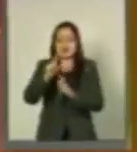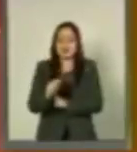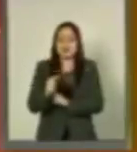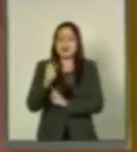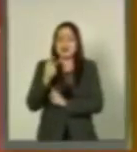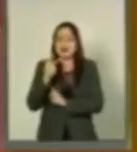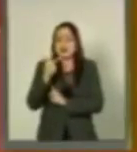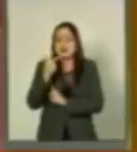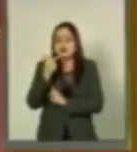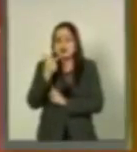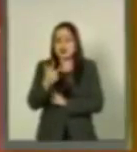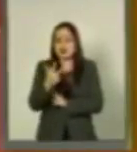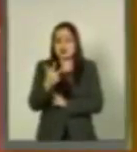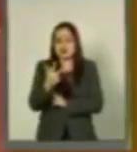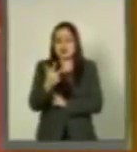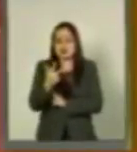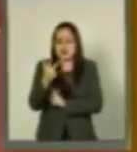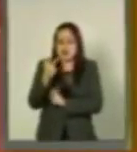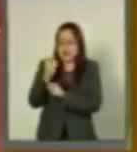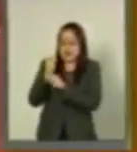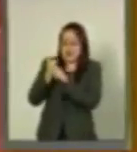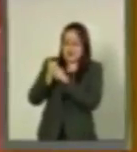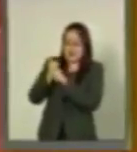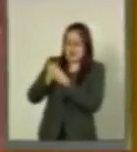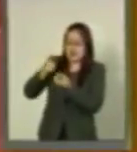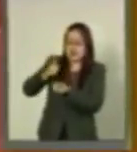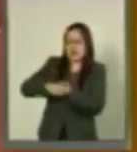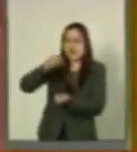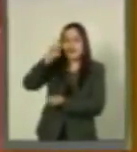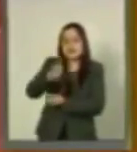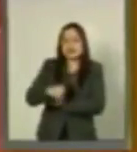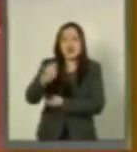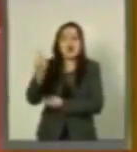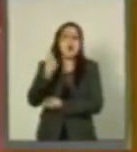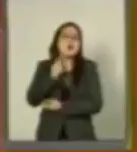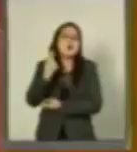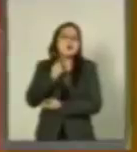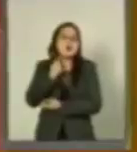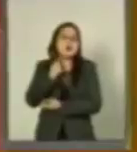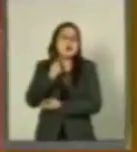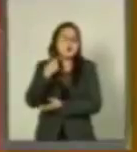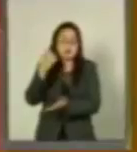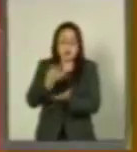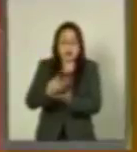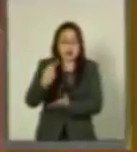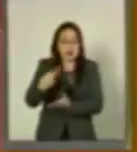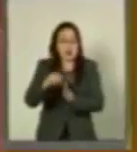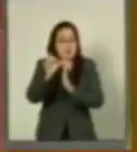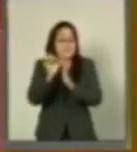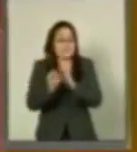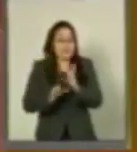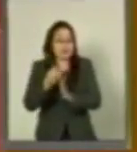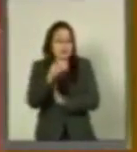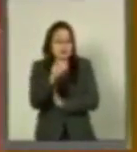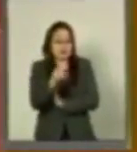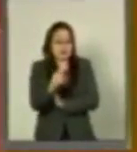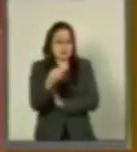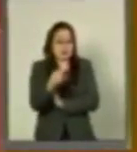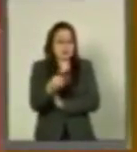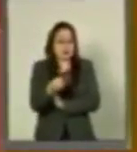20.878 carpetas de investigación por homicidios dolosos. Solo en octubre es el